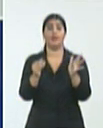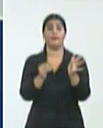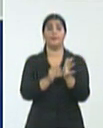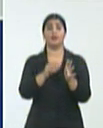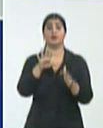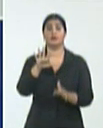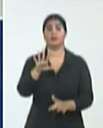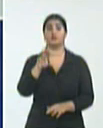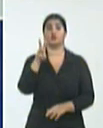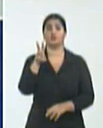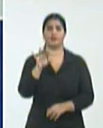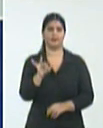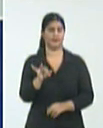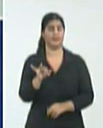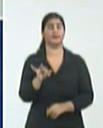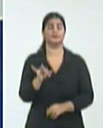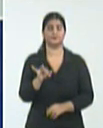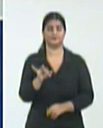1.537 casos.